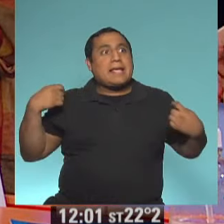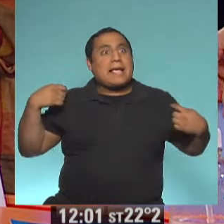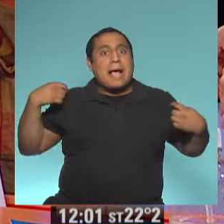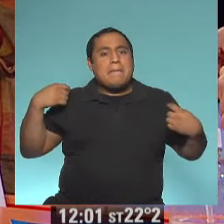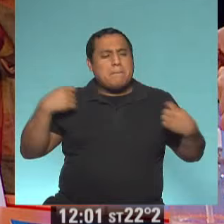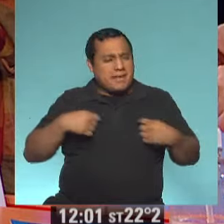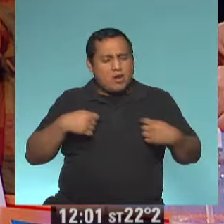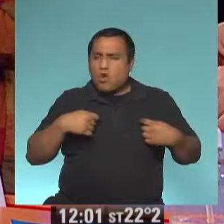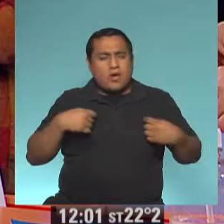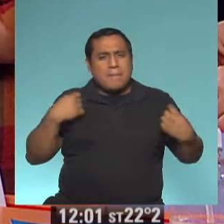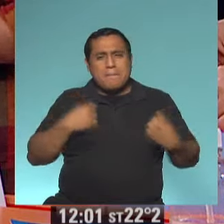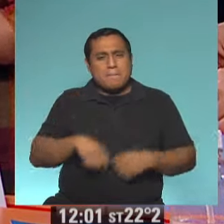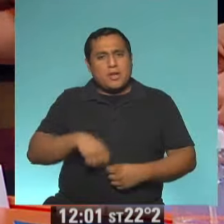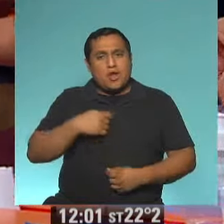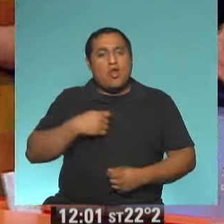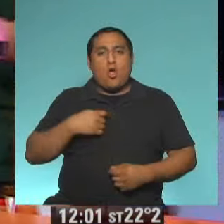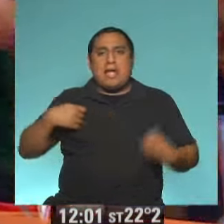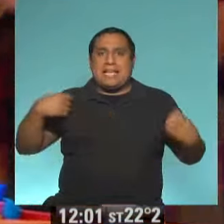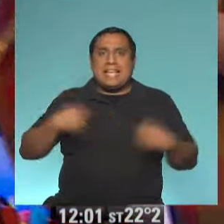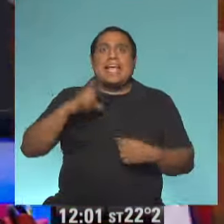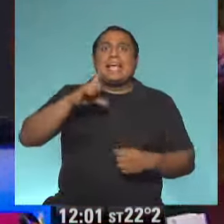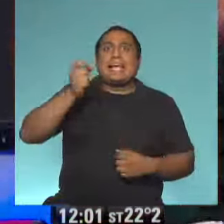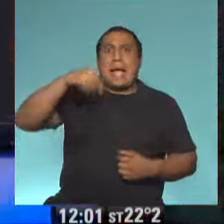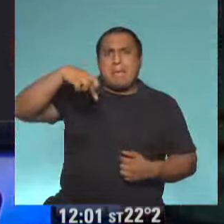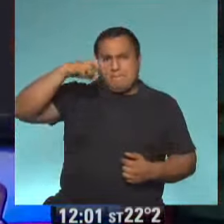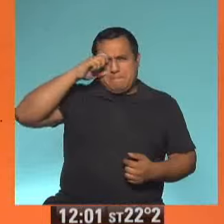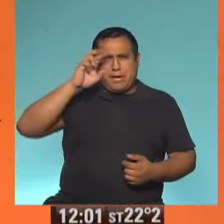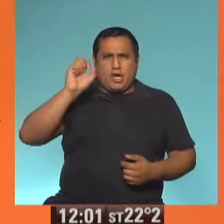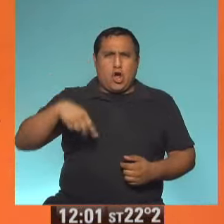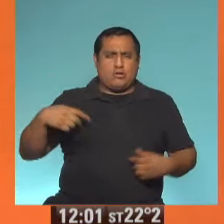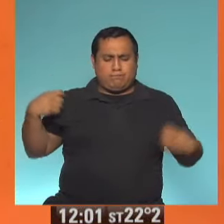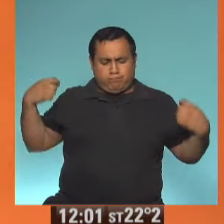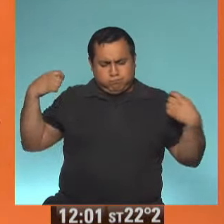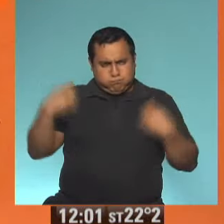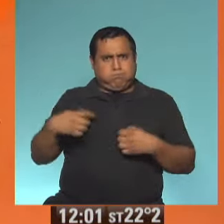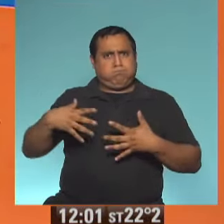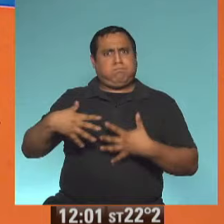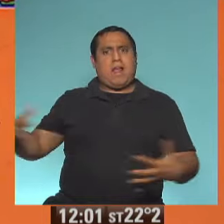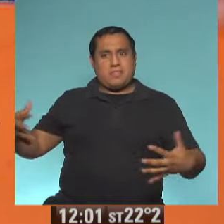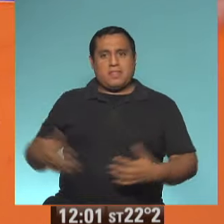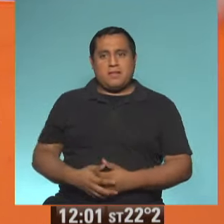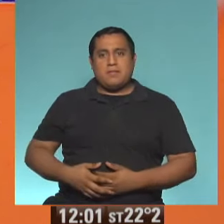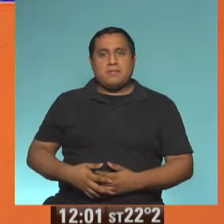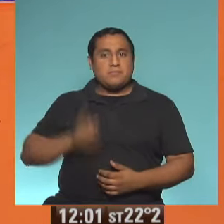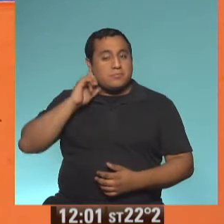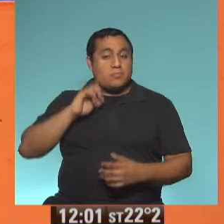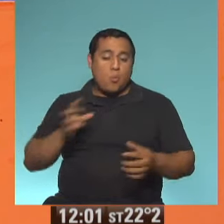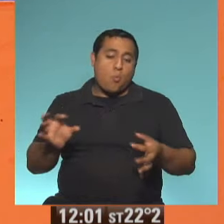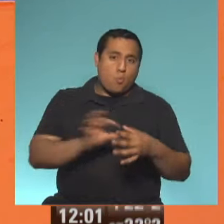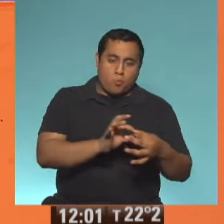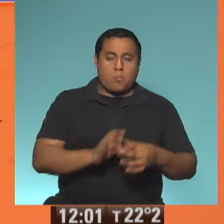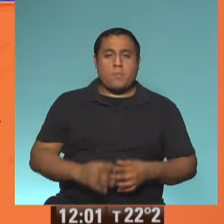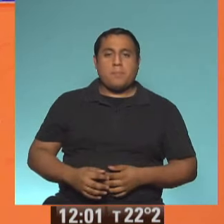no es una campera. Es un camperón. Es un camperón. la encontré aquí. Así que los unimos ahí.